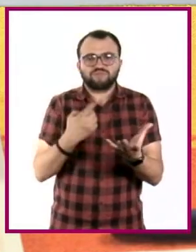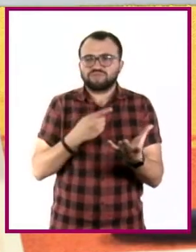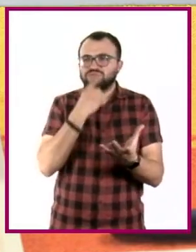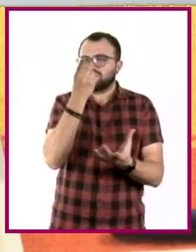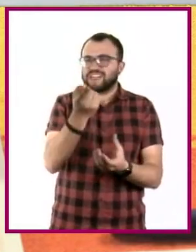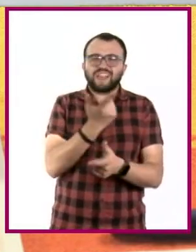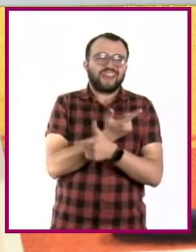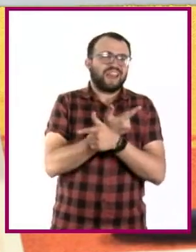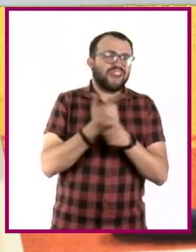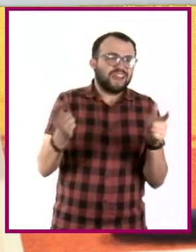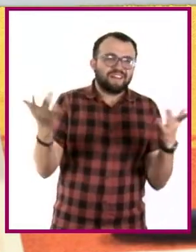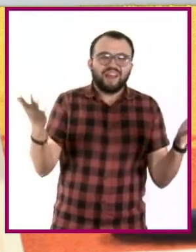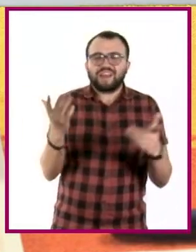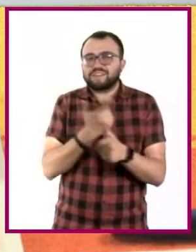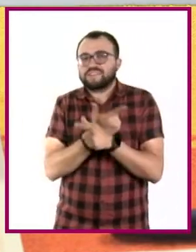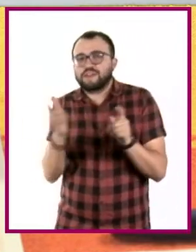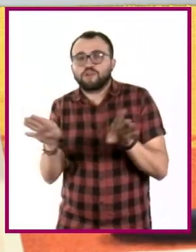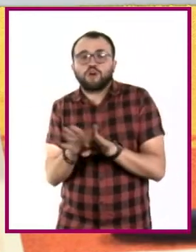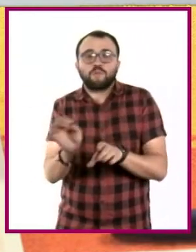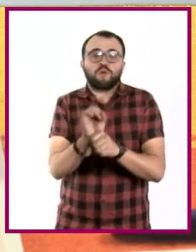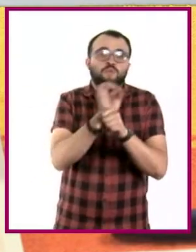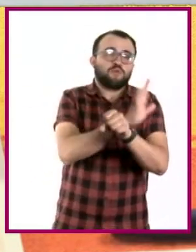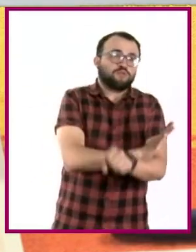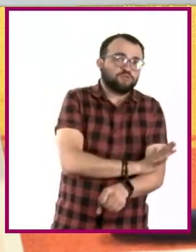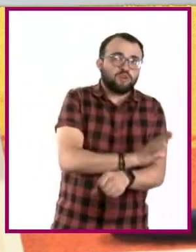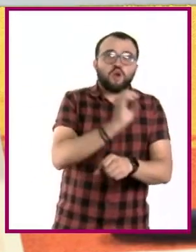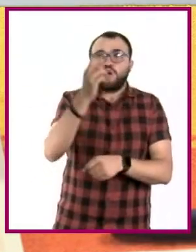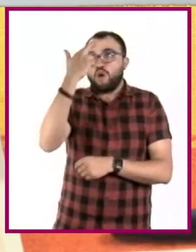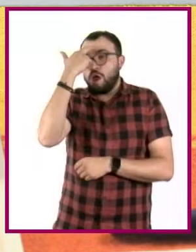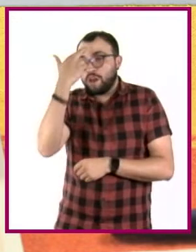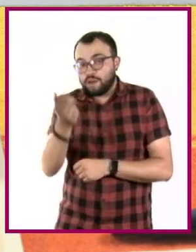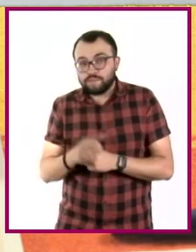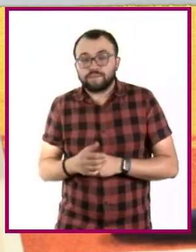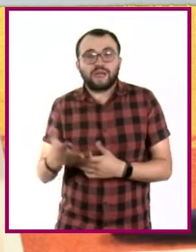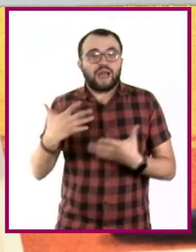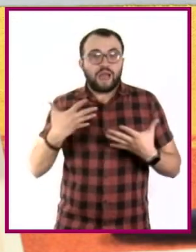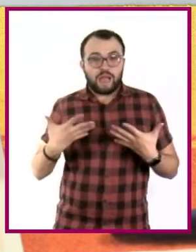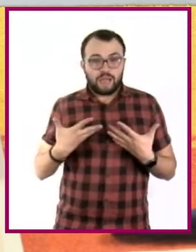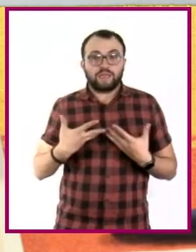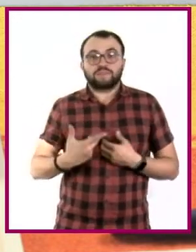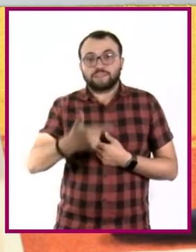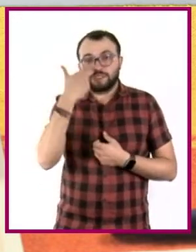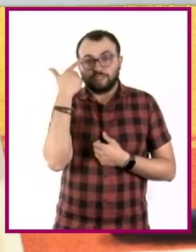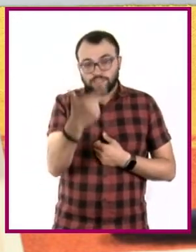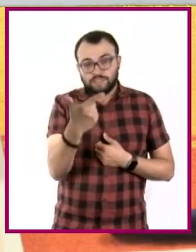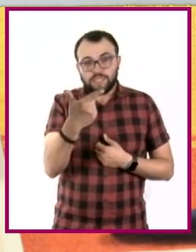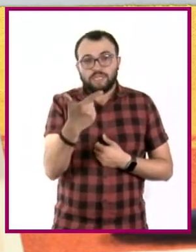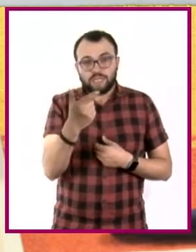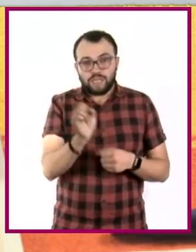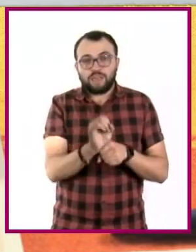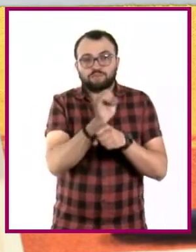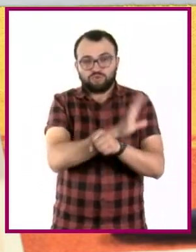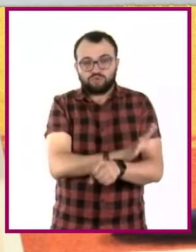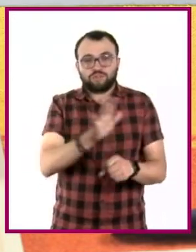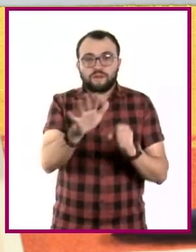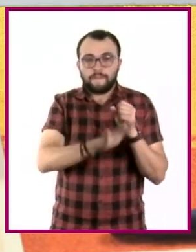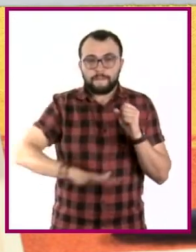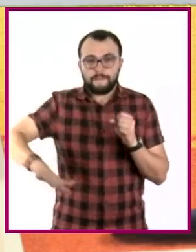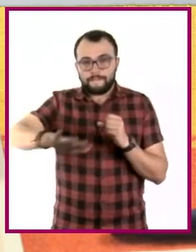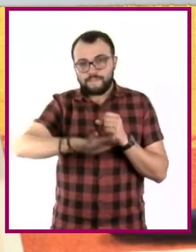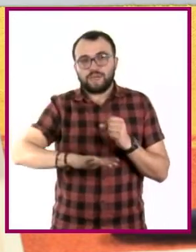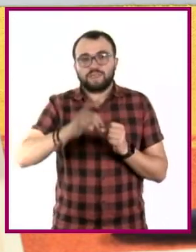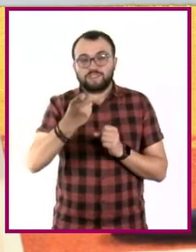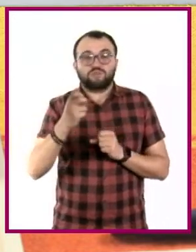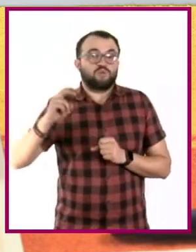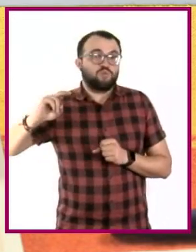en lo emocional. Es decir, hay 7 emociones básicas,